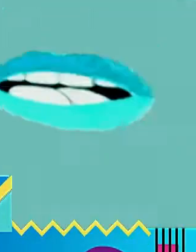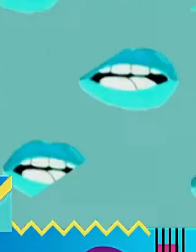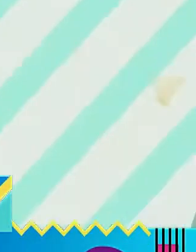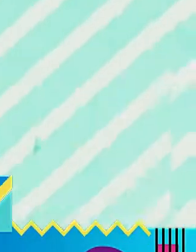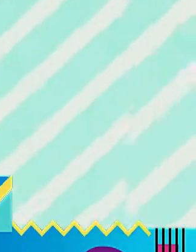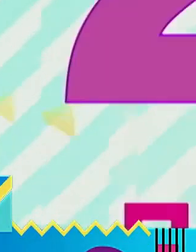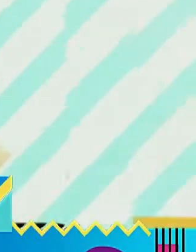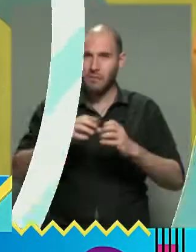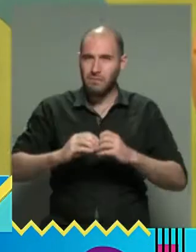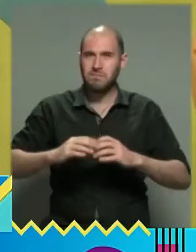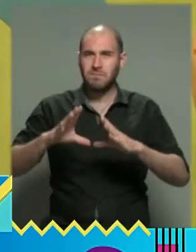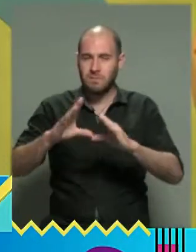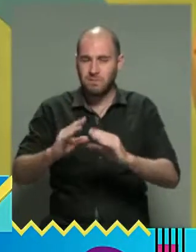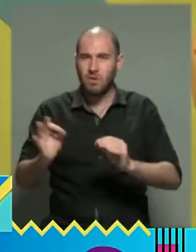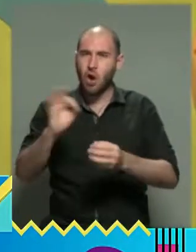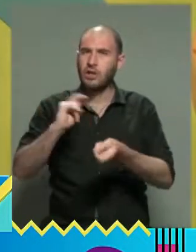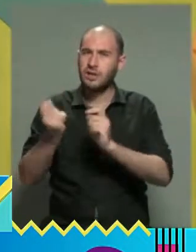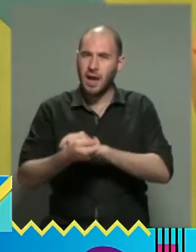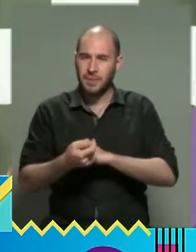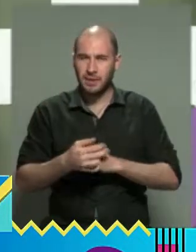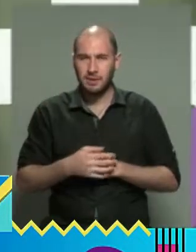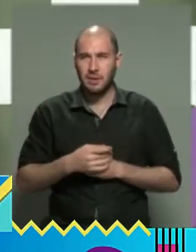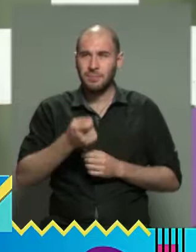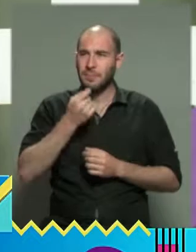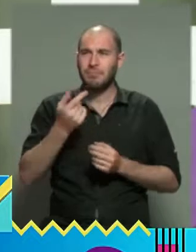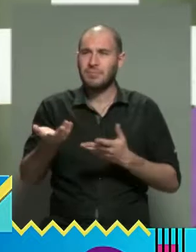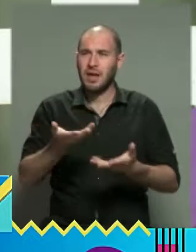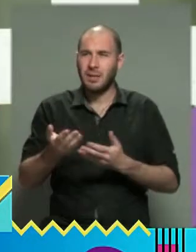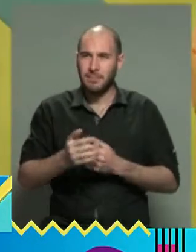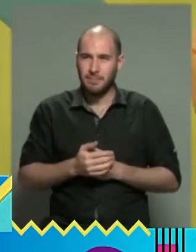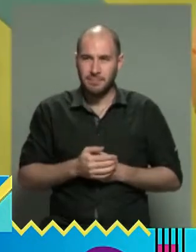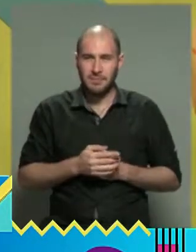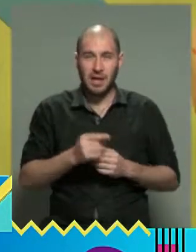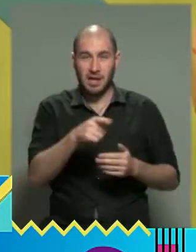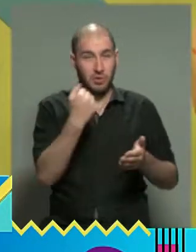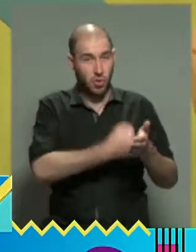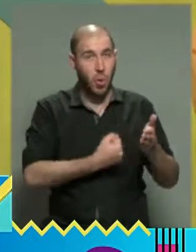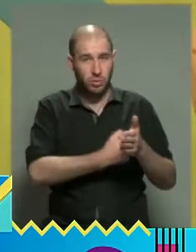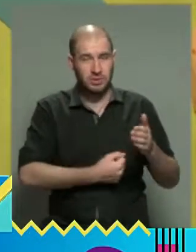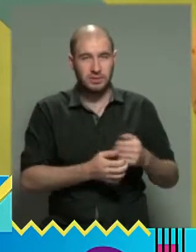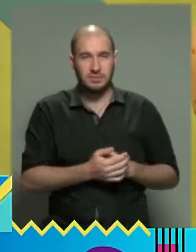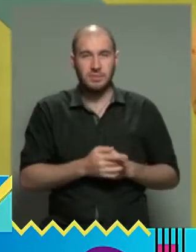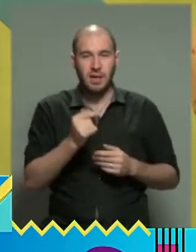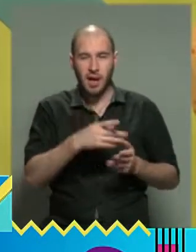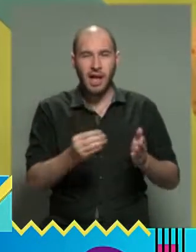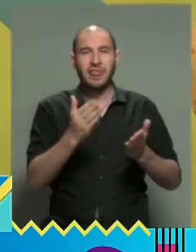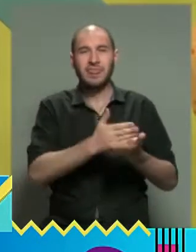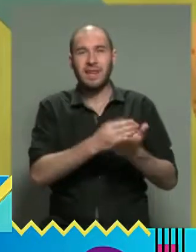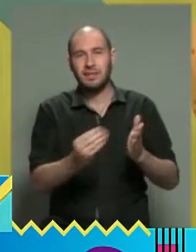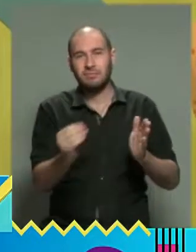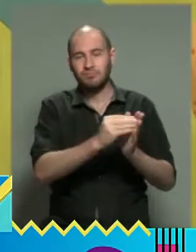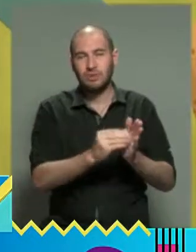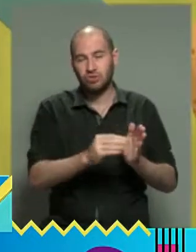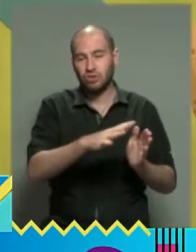ido cambiando? Digo, en esto no, de ir cambiando a partir de las luchas se incorporan derechos